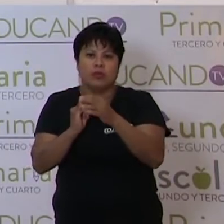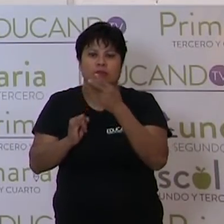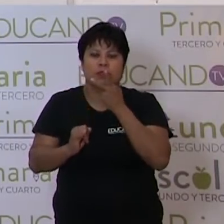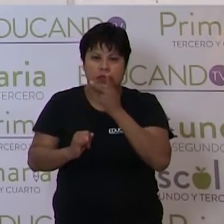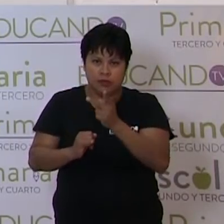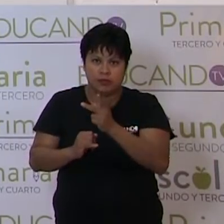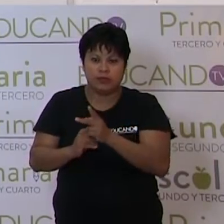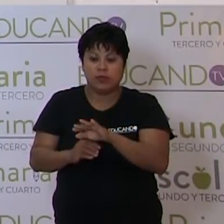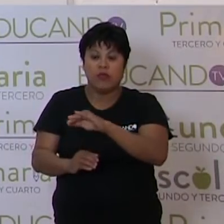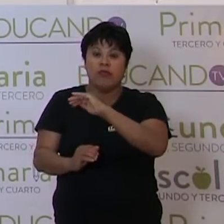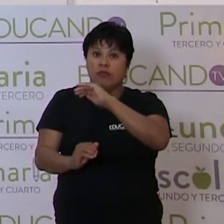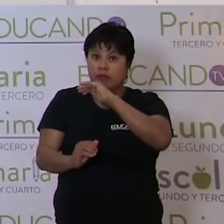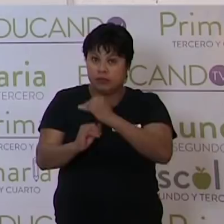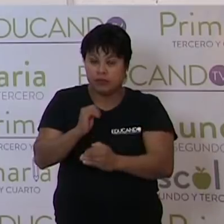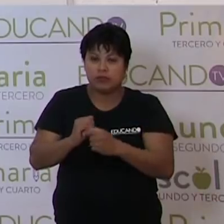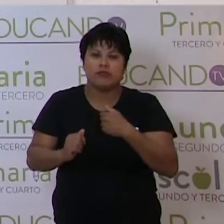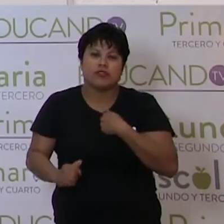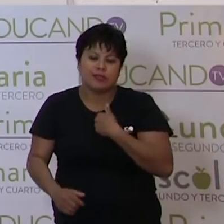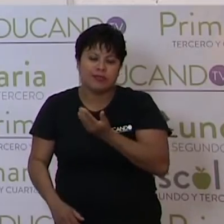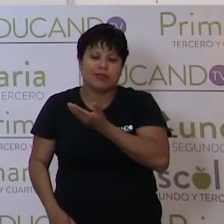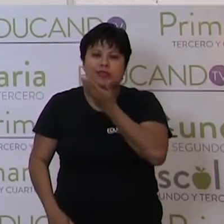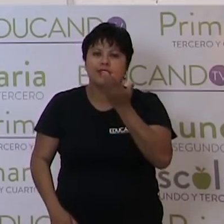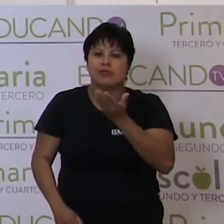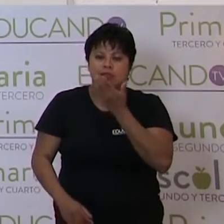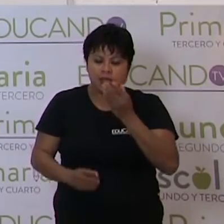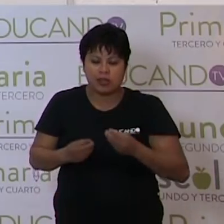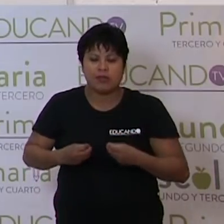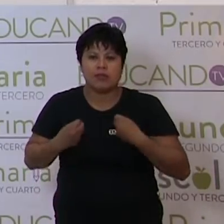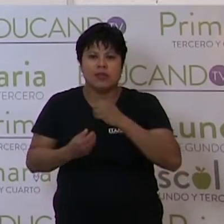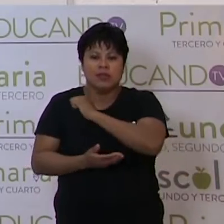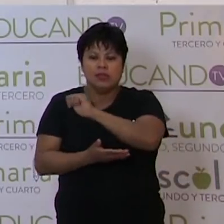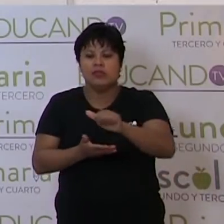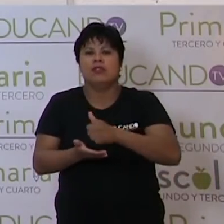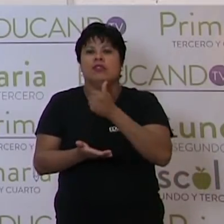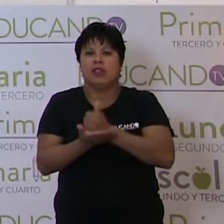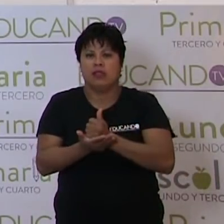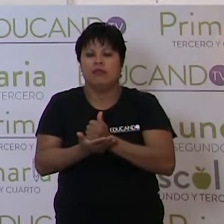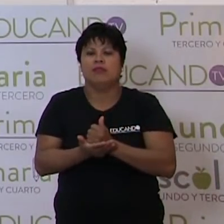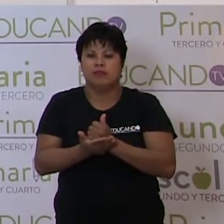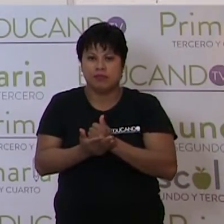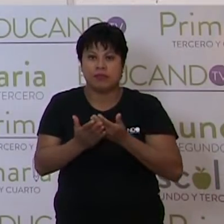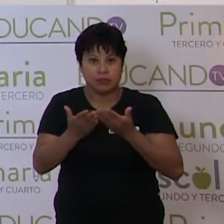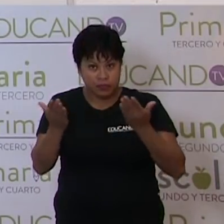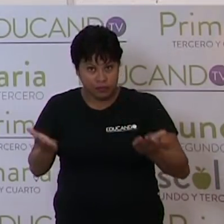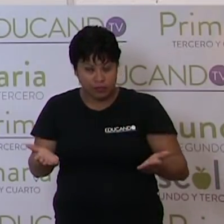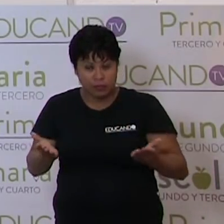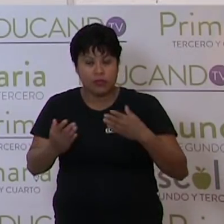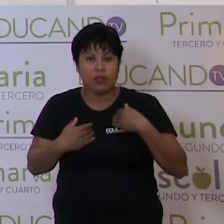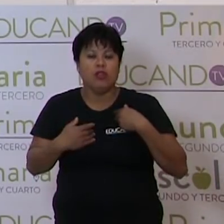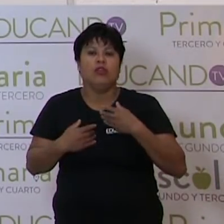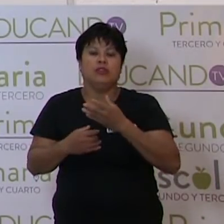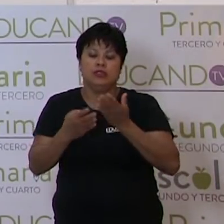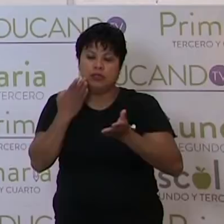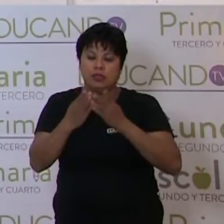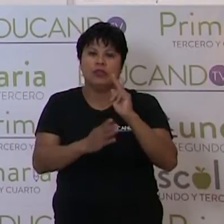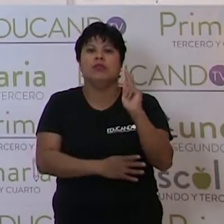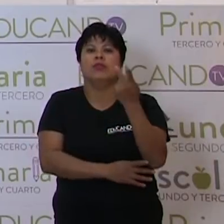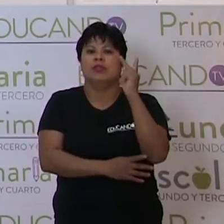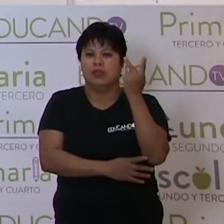palabra. Finalmente, me acostumbré a vivir en esa ciudad. Ahora soy estudiante de